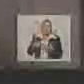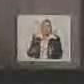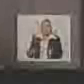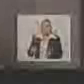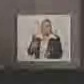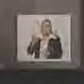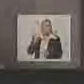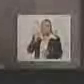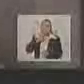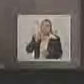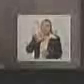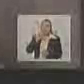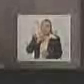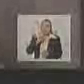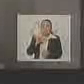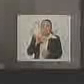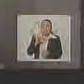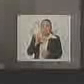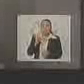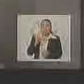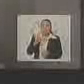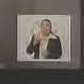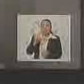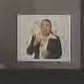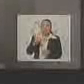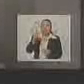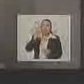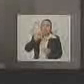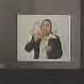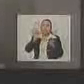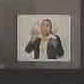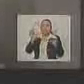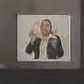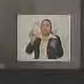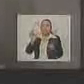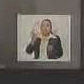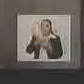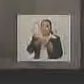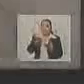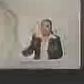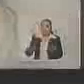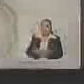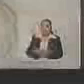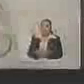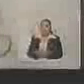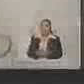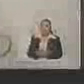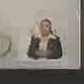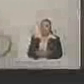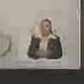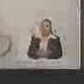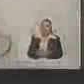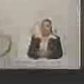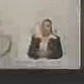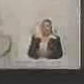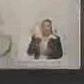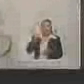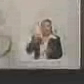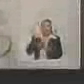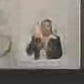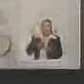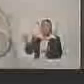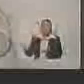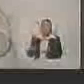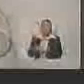palabra la candidata del Partido Humanista, Victoria Alejandra Rodríguez Noriega. Adelante. Hola, muchas